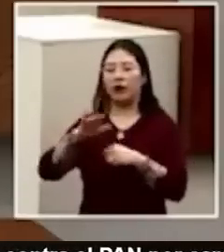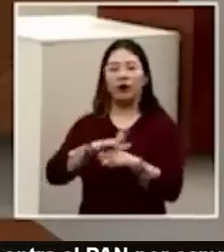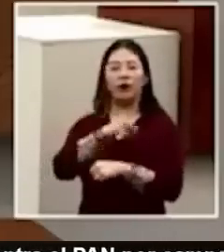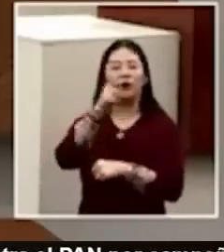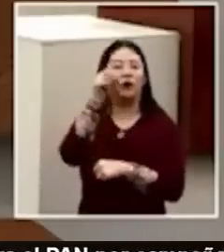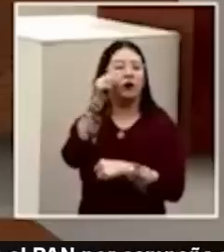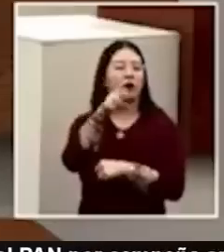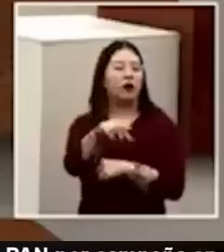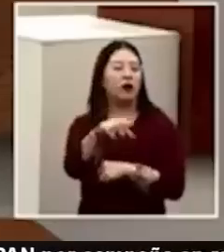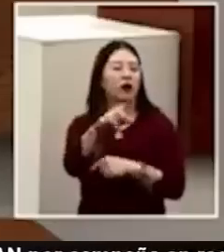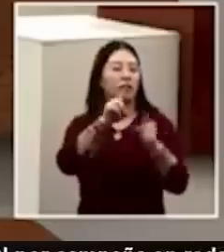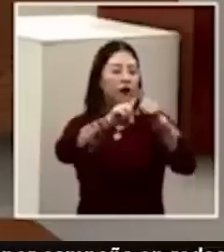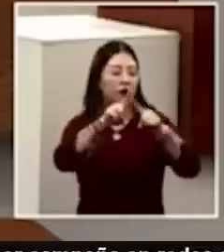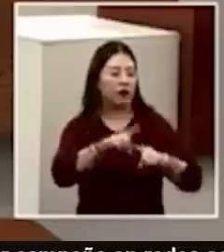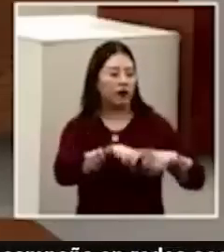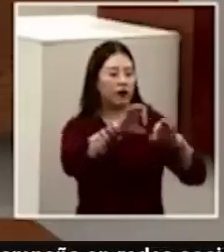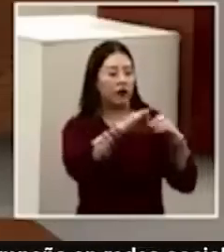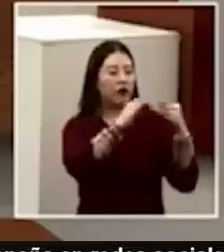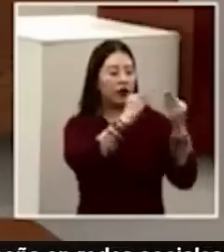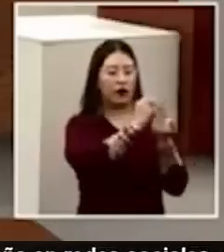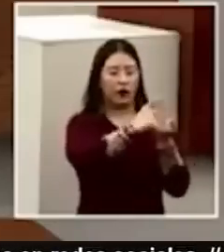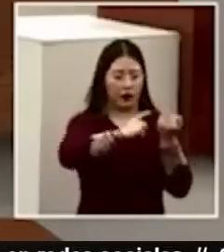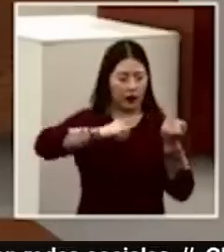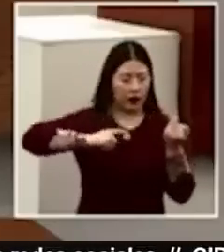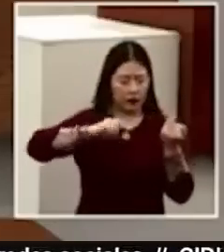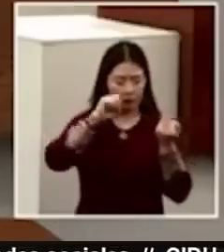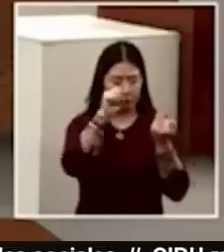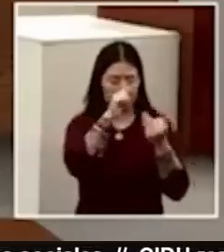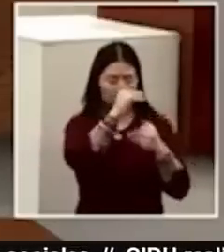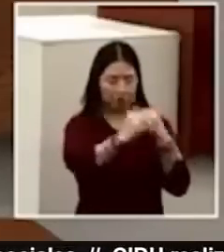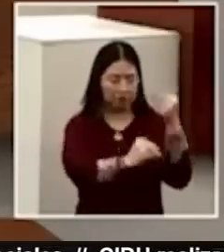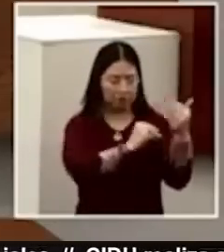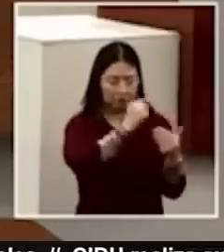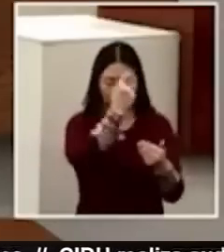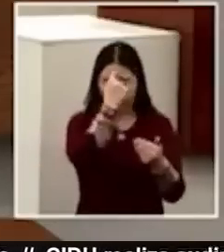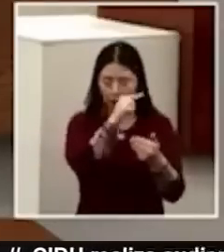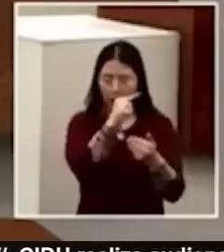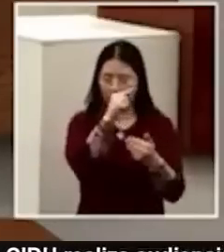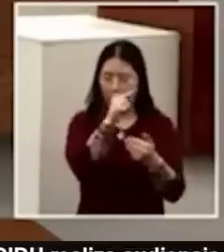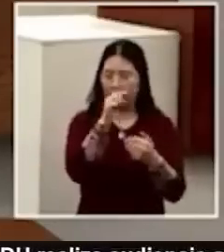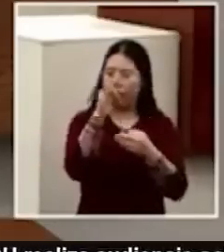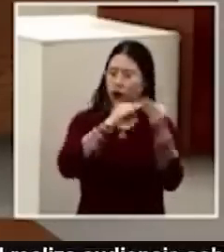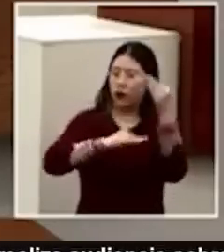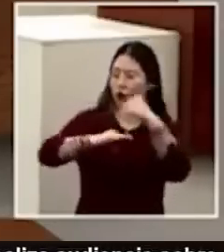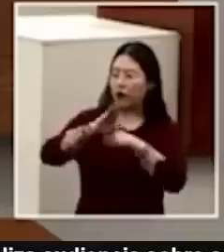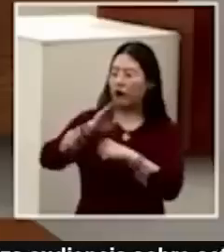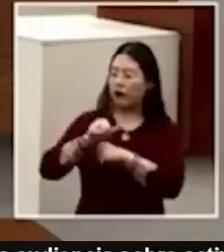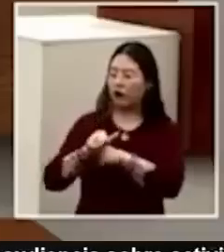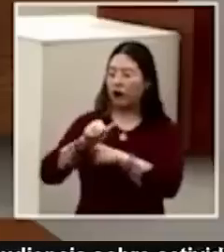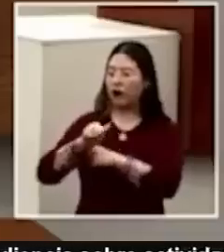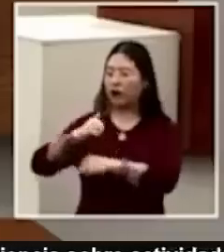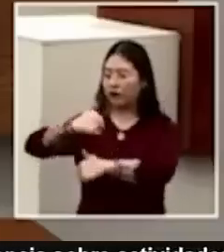armamento que debía de destinarse a nuestras Fuerzas Armadas